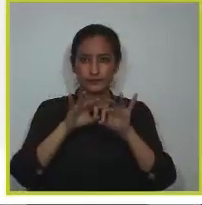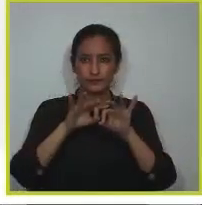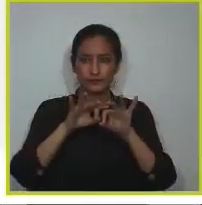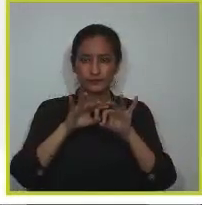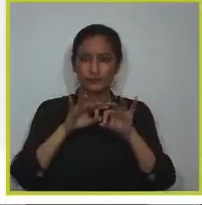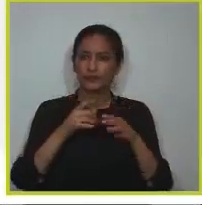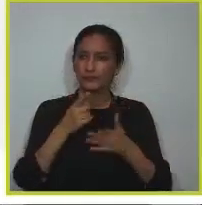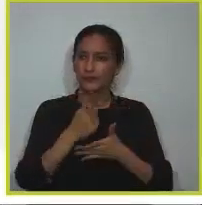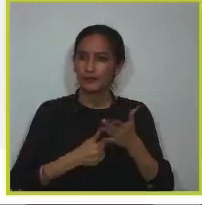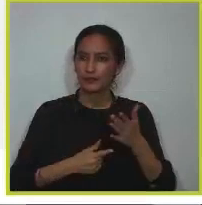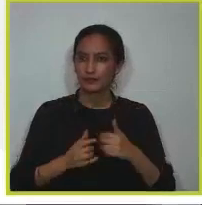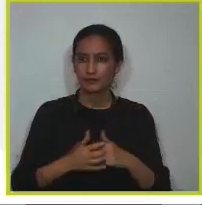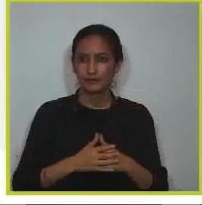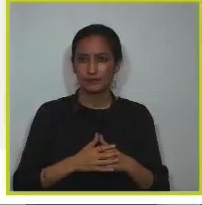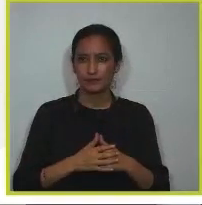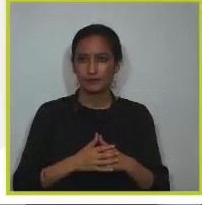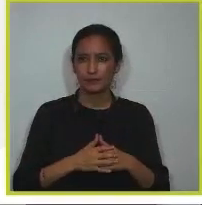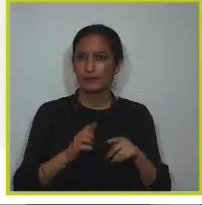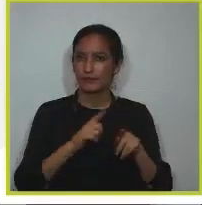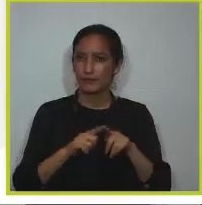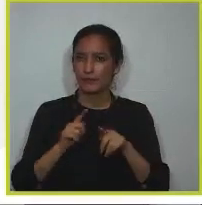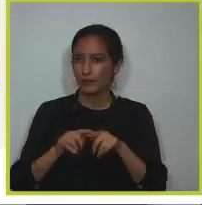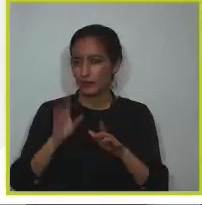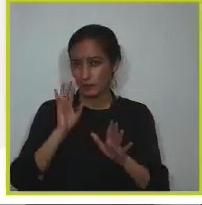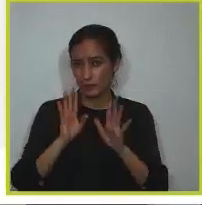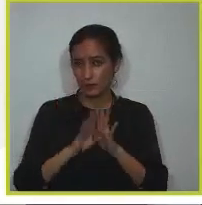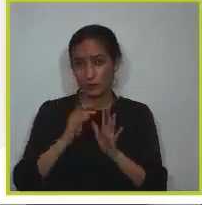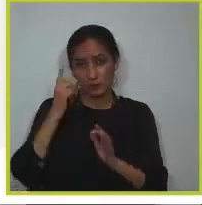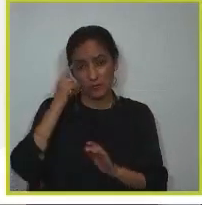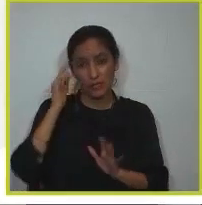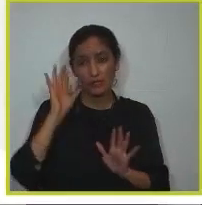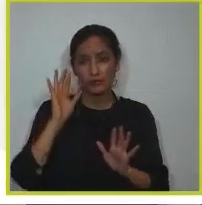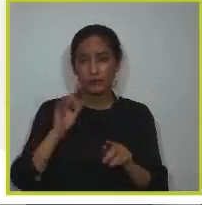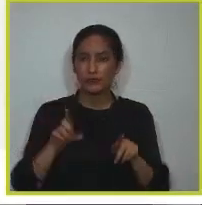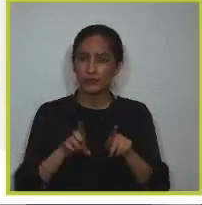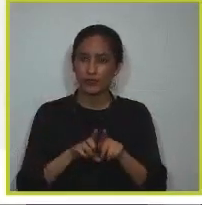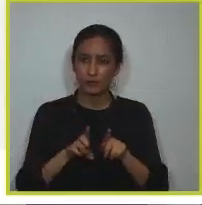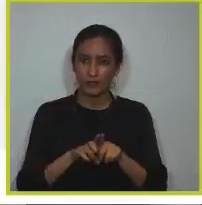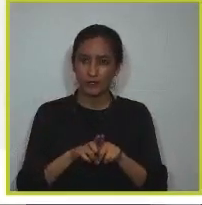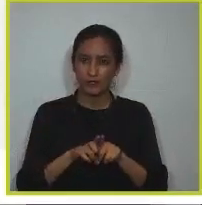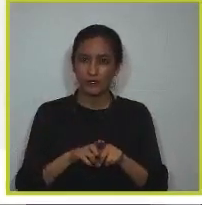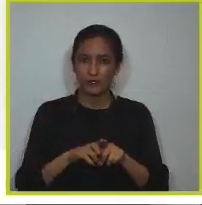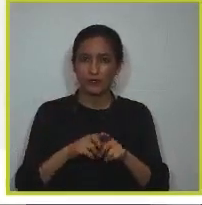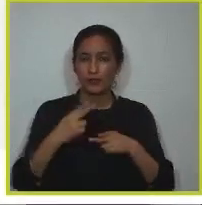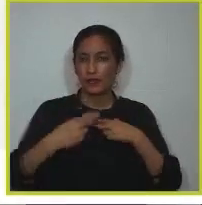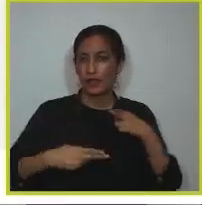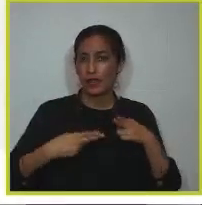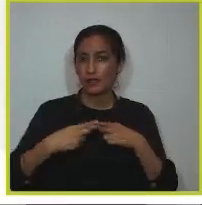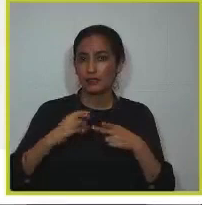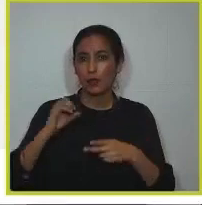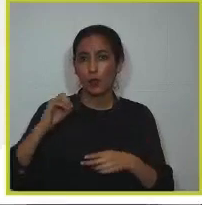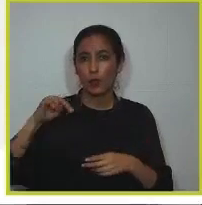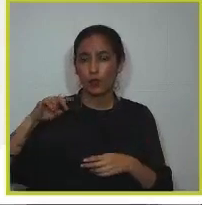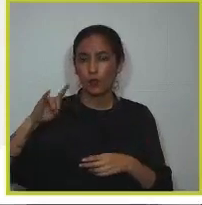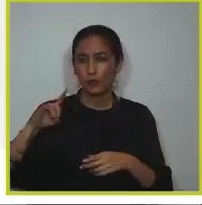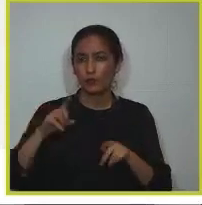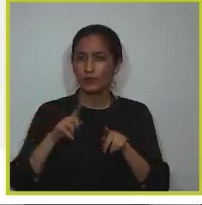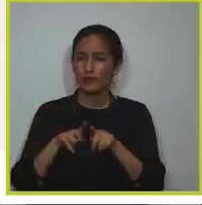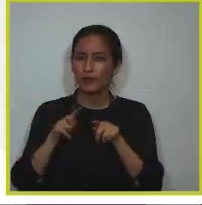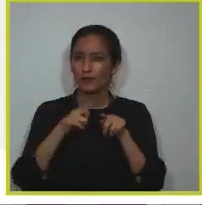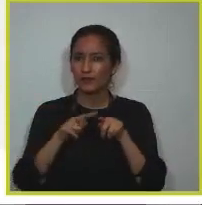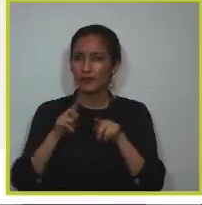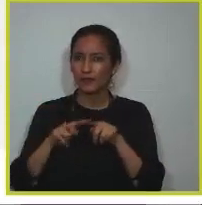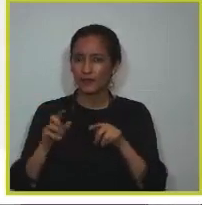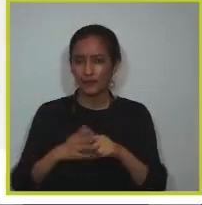de que empáticamente porque creo que tanto el sistema de Naciones Unidas como organismos